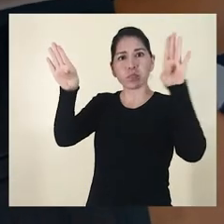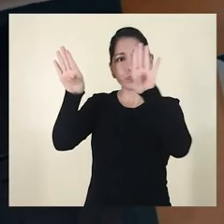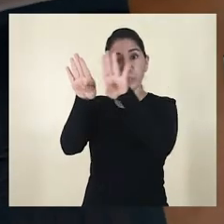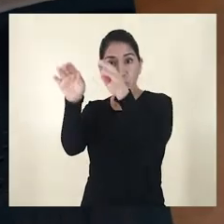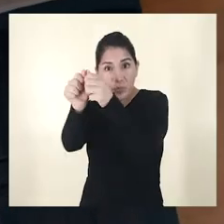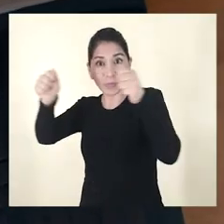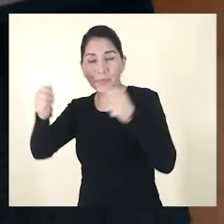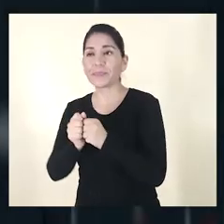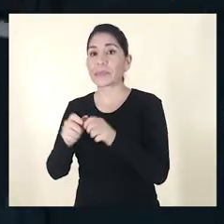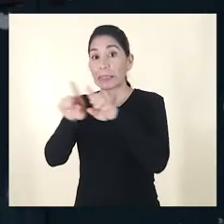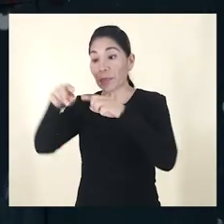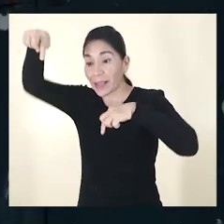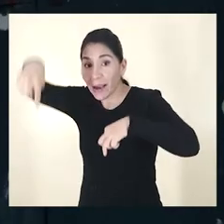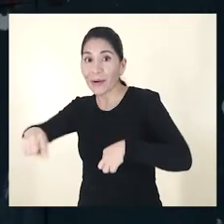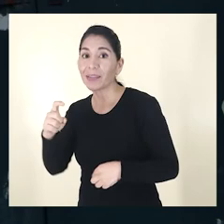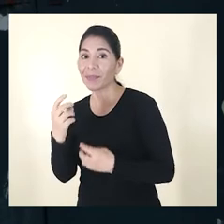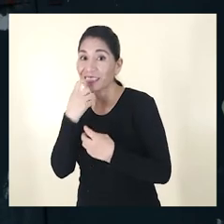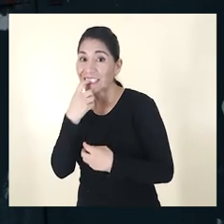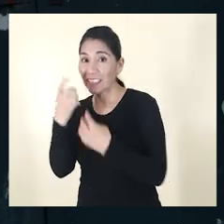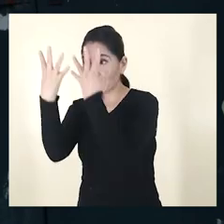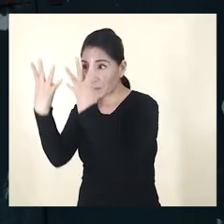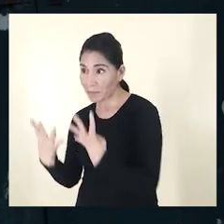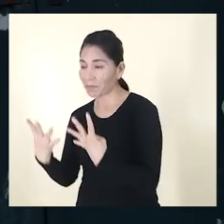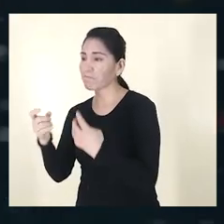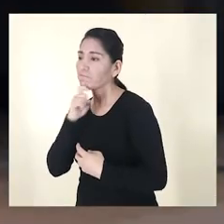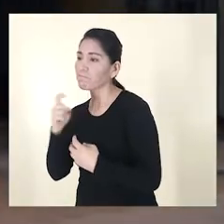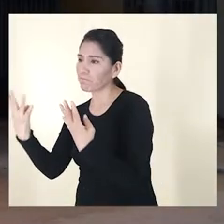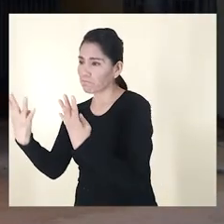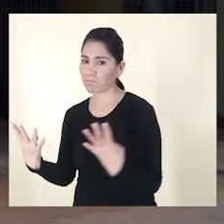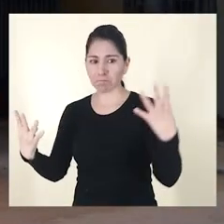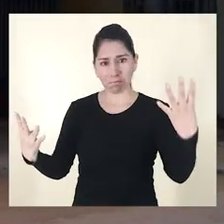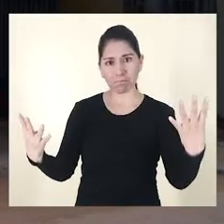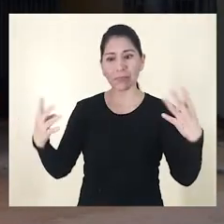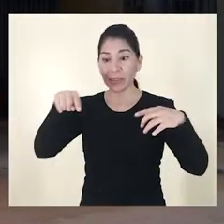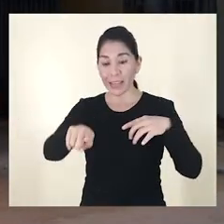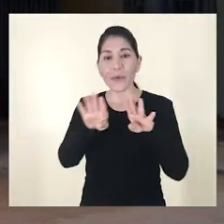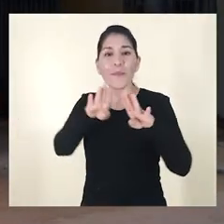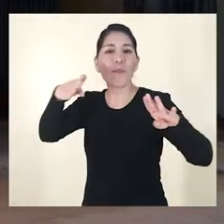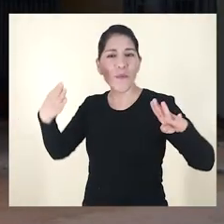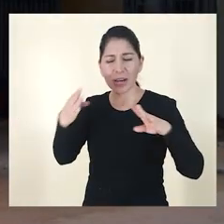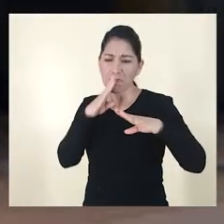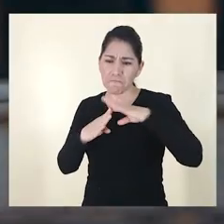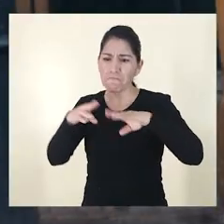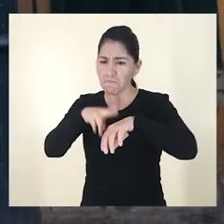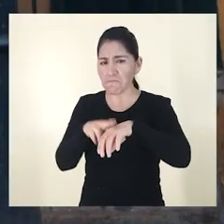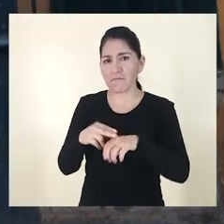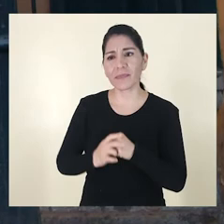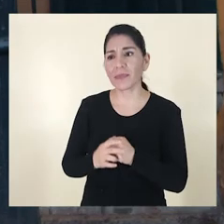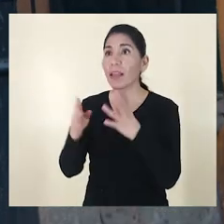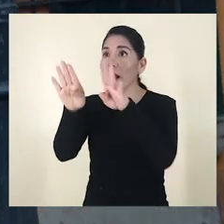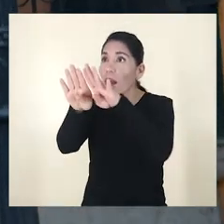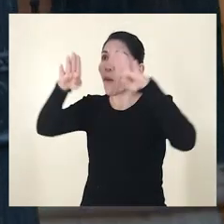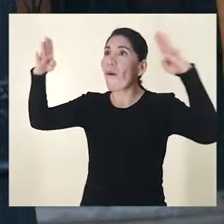de extremo a extremo. Bajo este, un par de ventanas voladas de reja enmarcan la escueta portada. Pero la joya